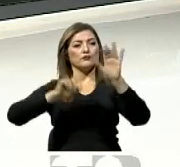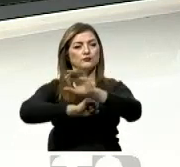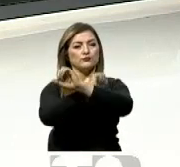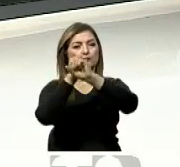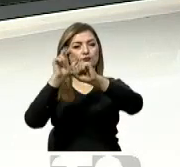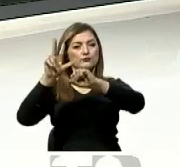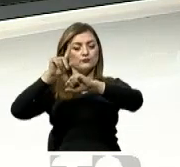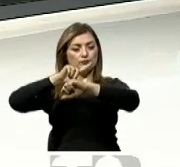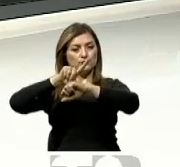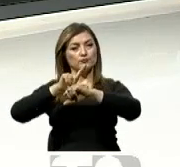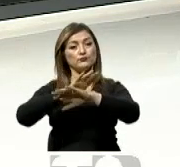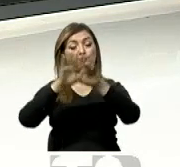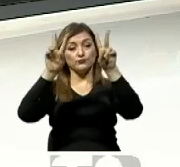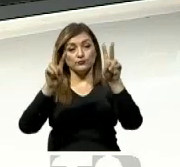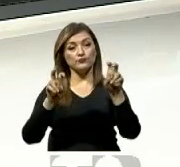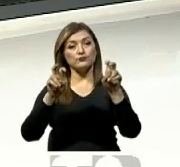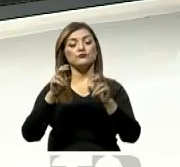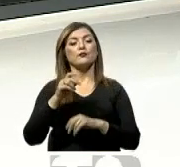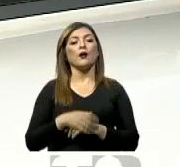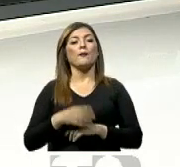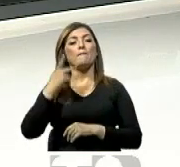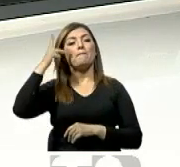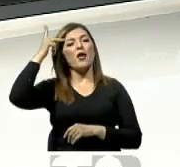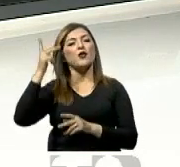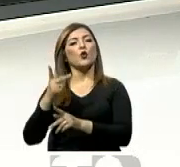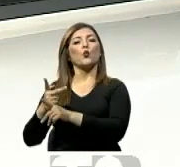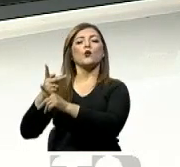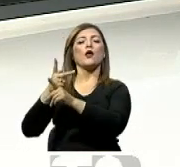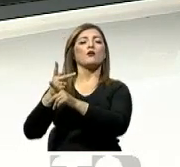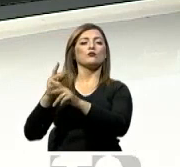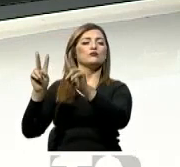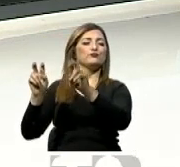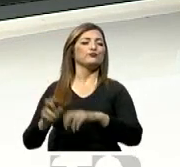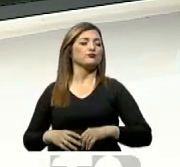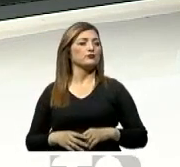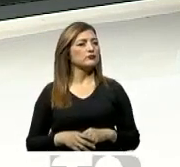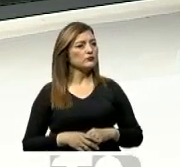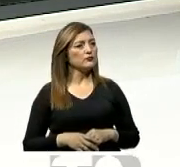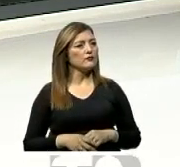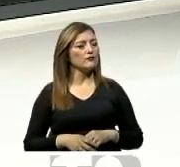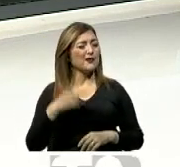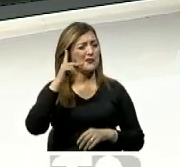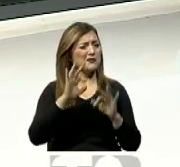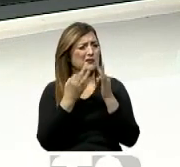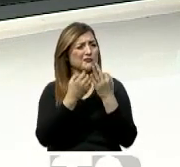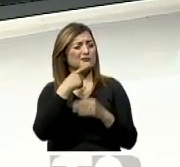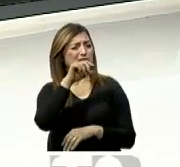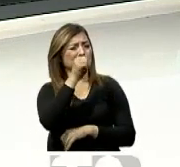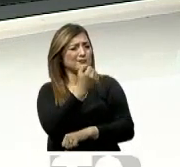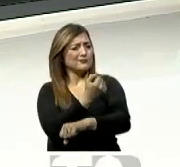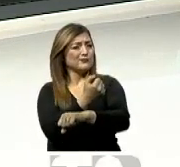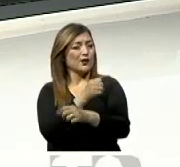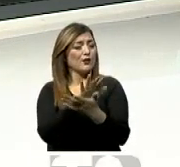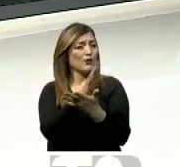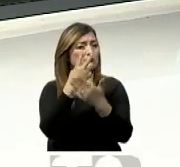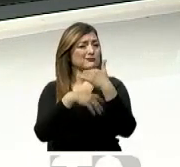6:31. Continuamos con nuestro especial Alerta Padres. Padres de familia aseguran que las drogas ya forman parte del día a día en las